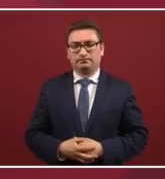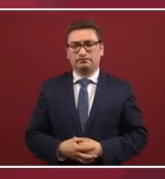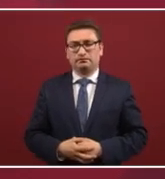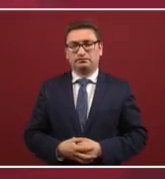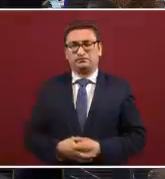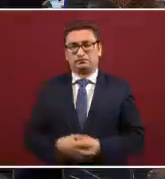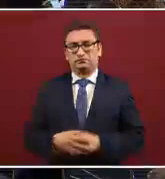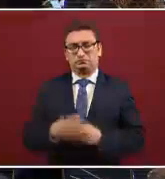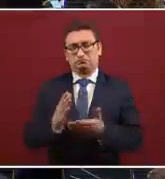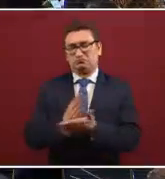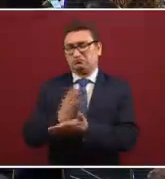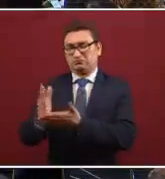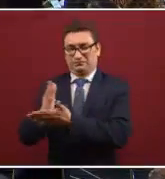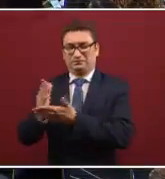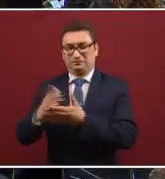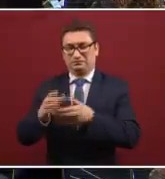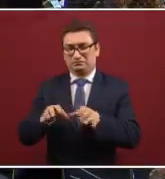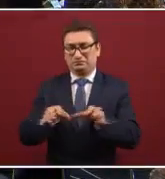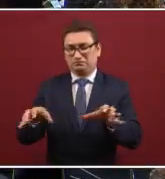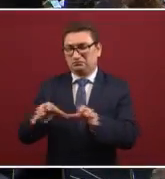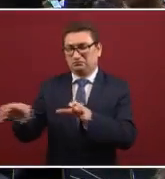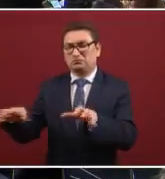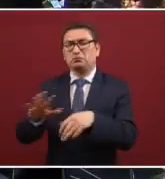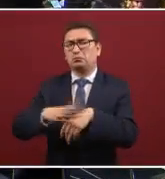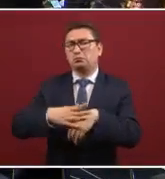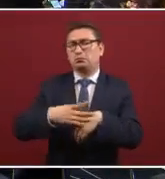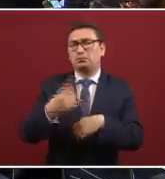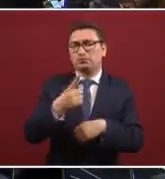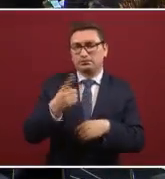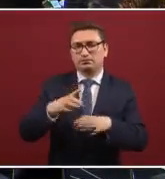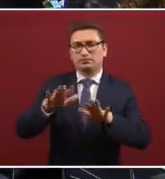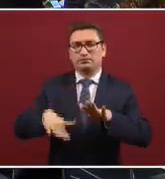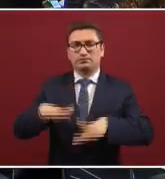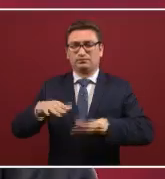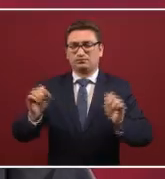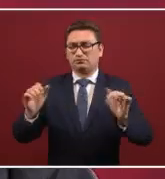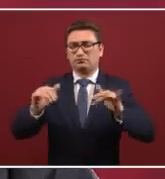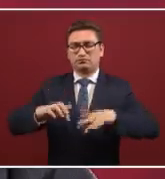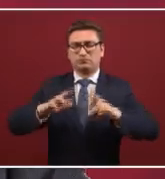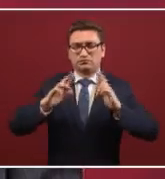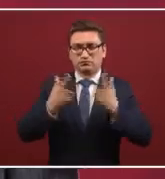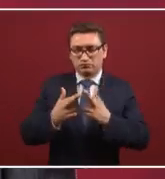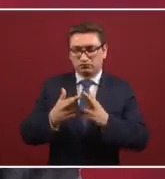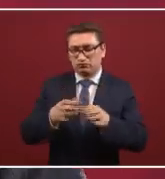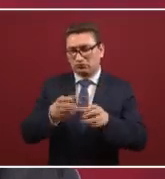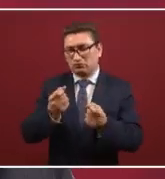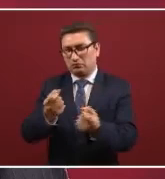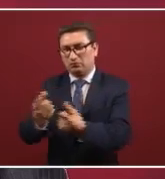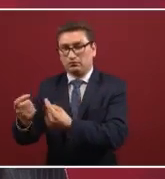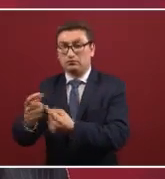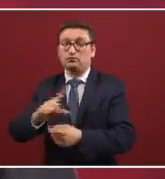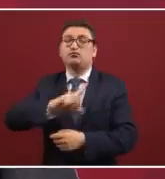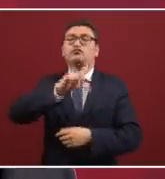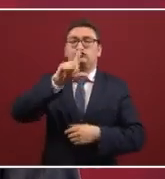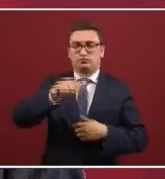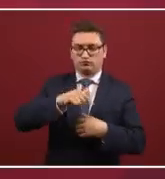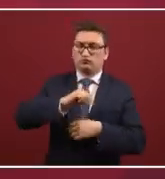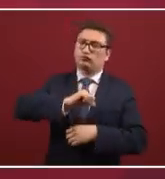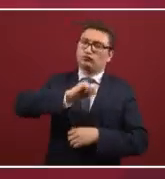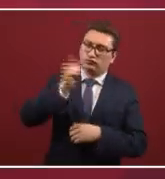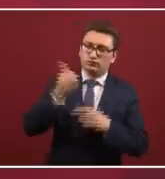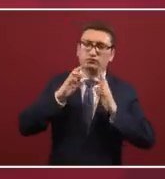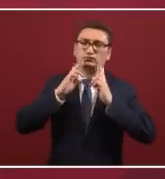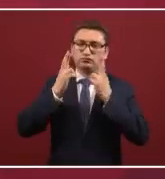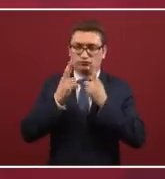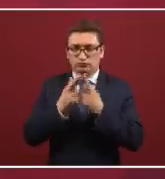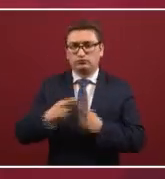Entonces nos dividimos porque luego son las reuniones con todos los gobernadores, pero para poder